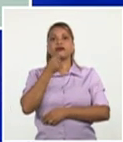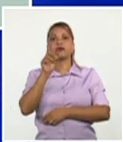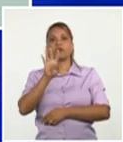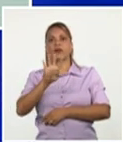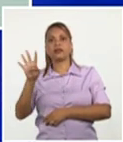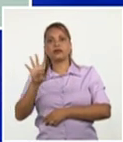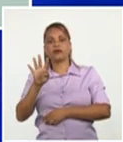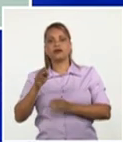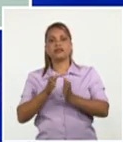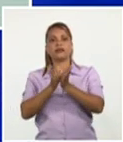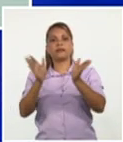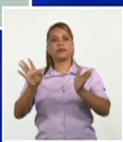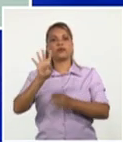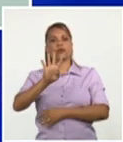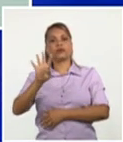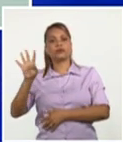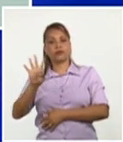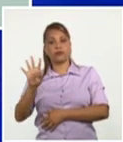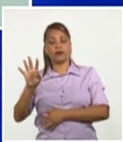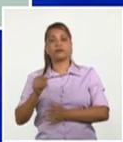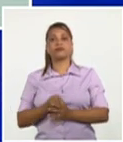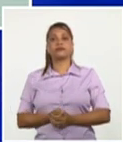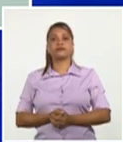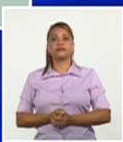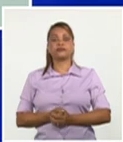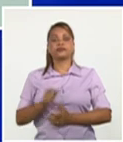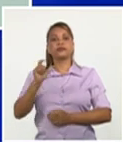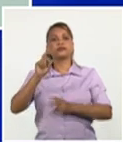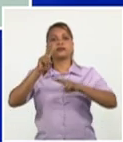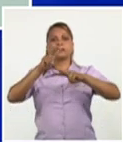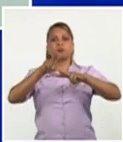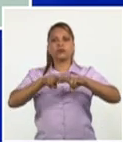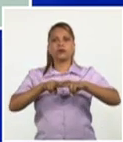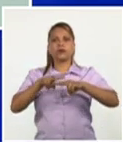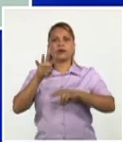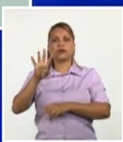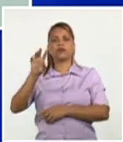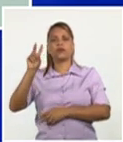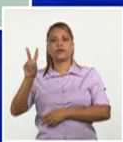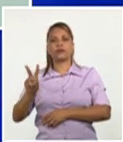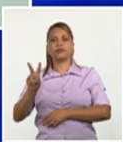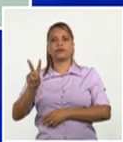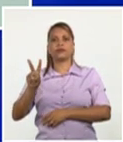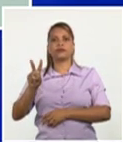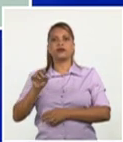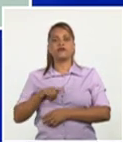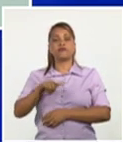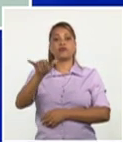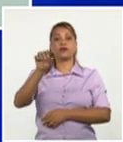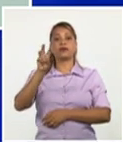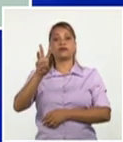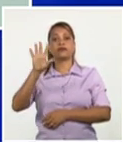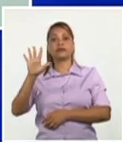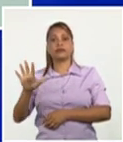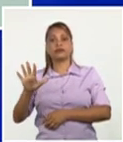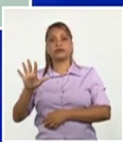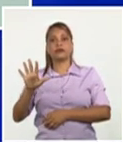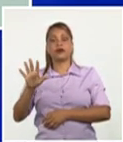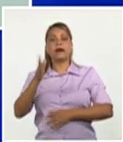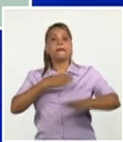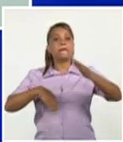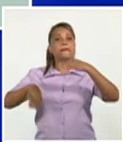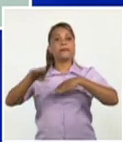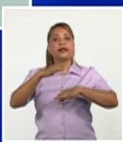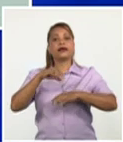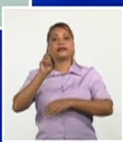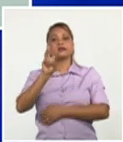con 44 cada uno, Centro Habana 42, Boyeros 35,